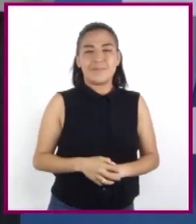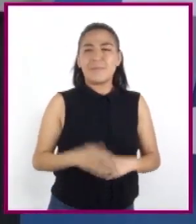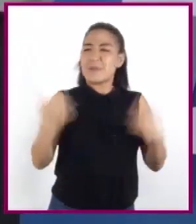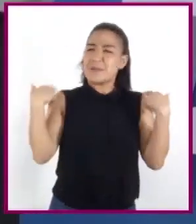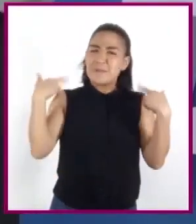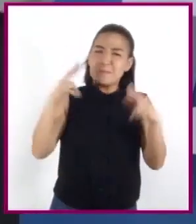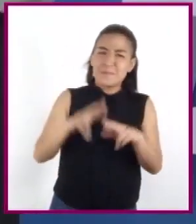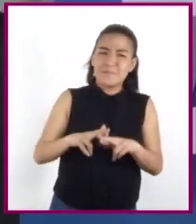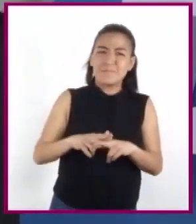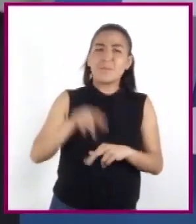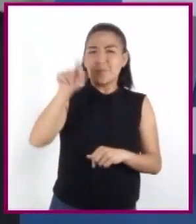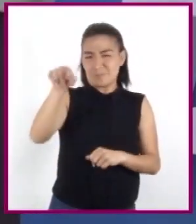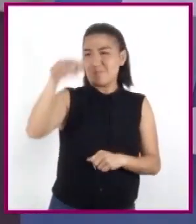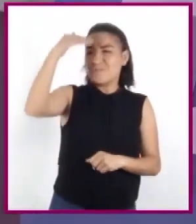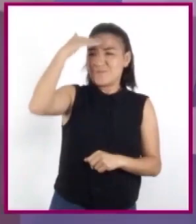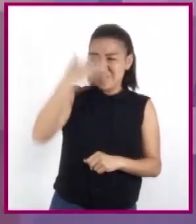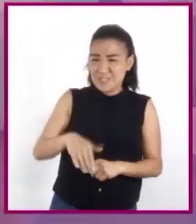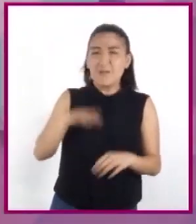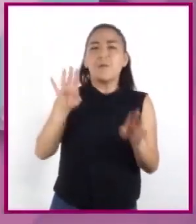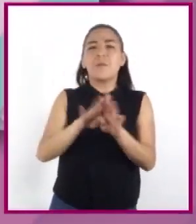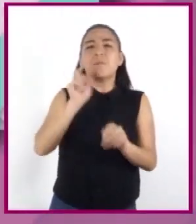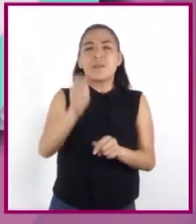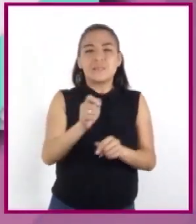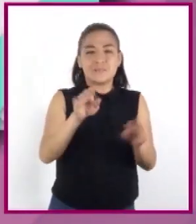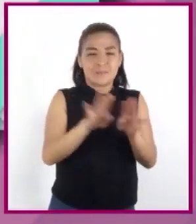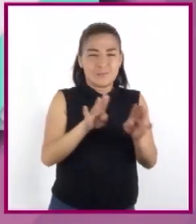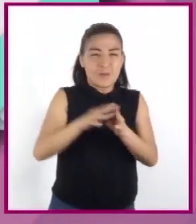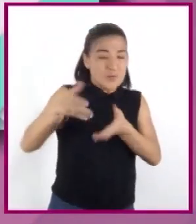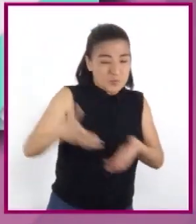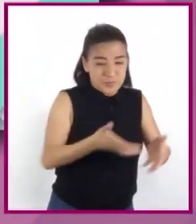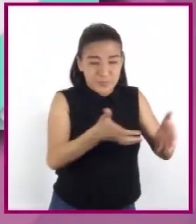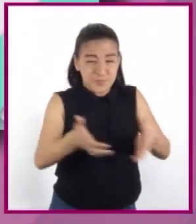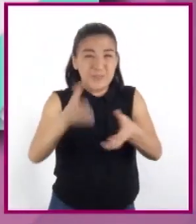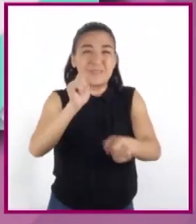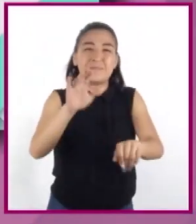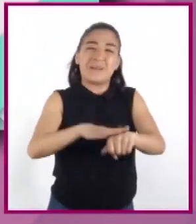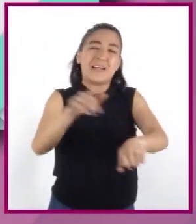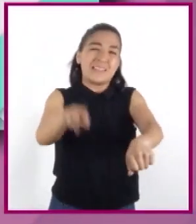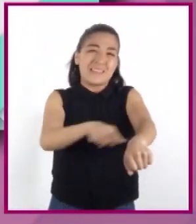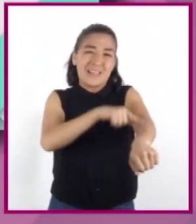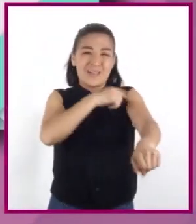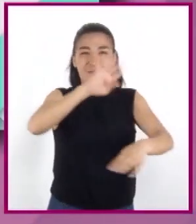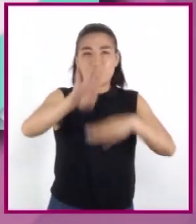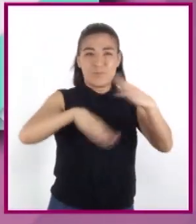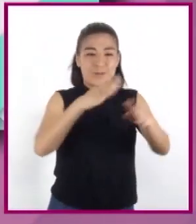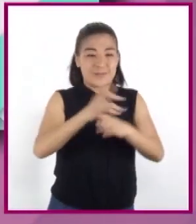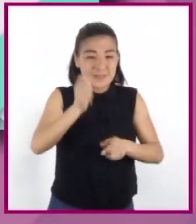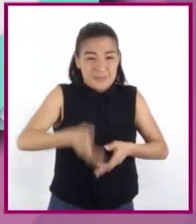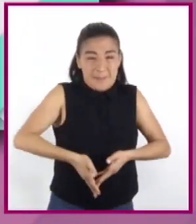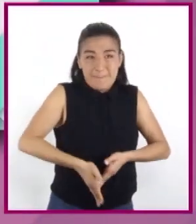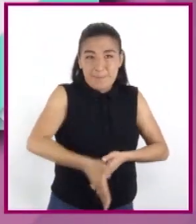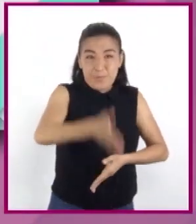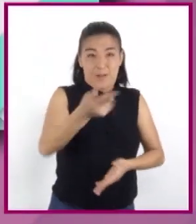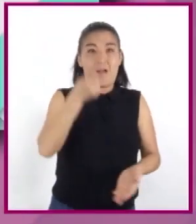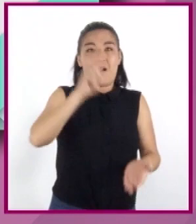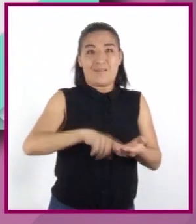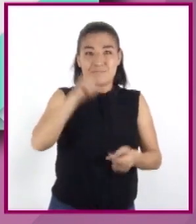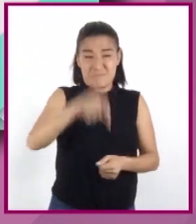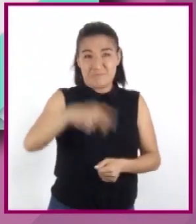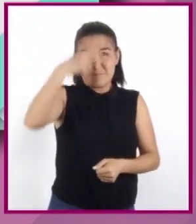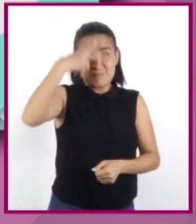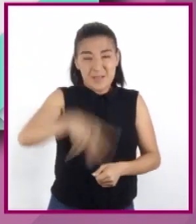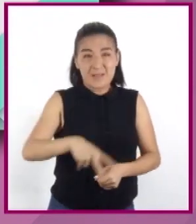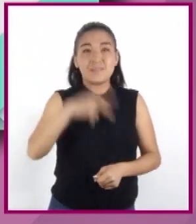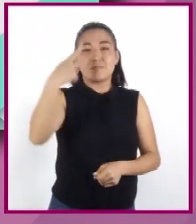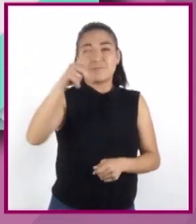Profesor, ¿sabías que uno de los tramos carreteros más largos del mundo en línea recta se encuentra en México y está en